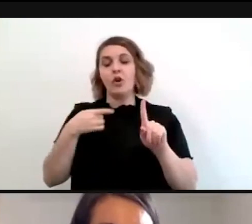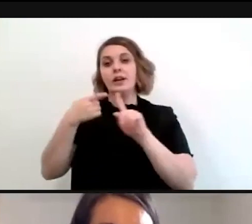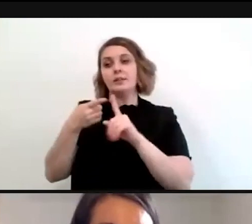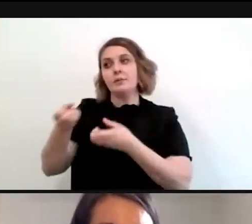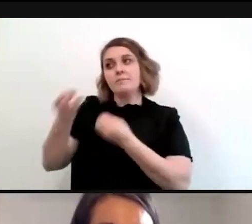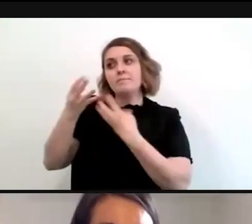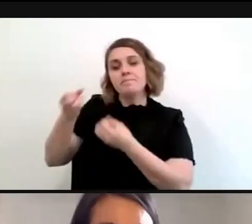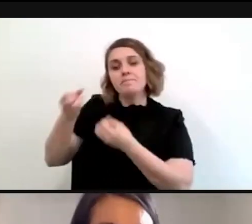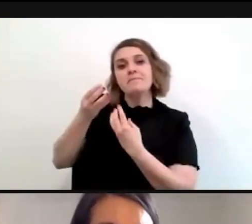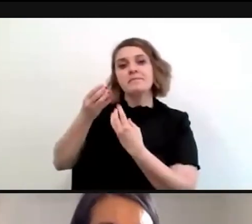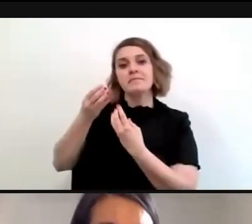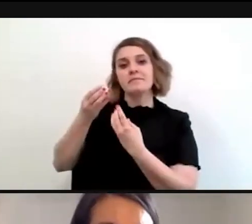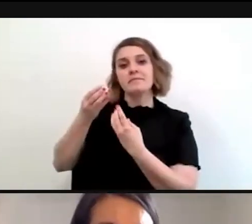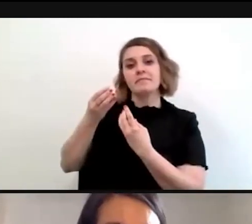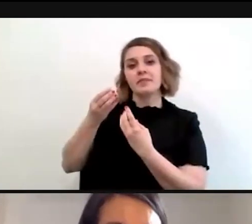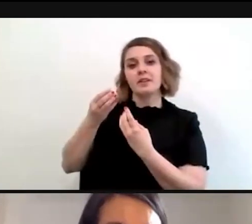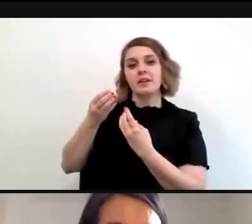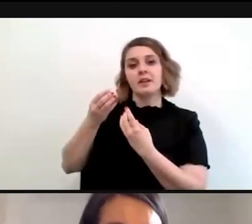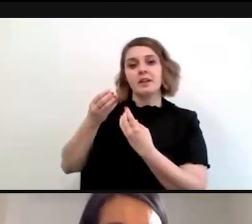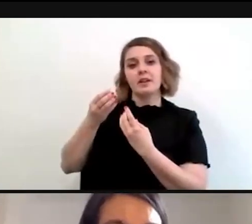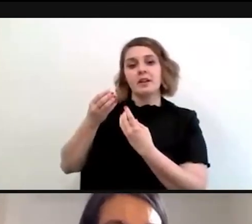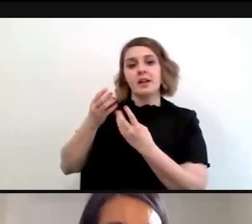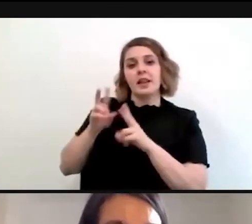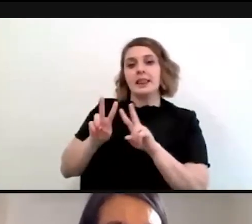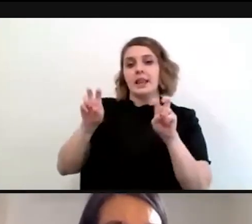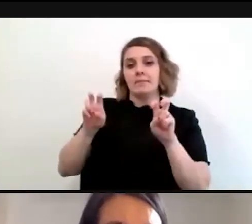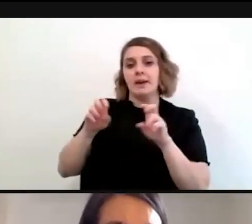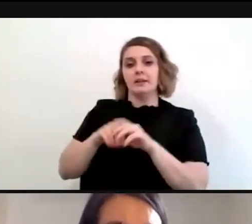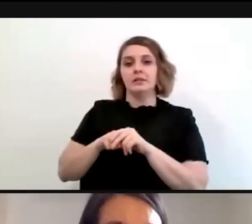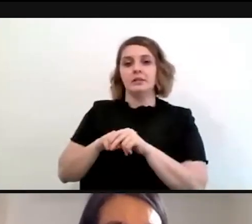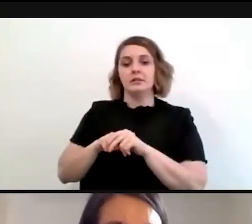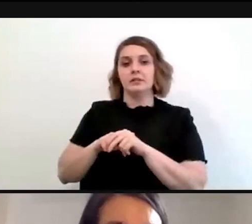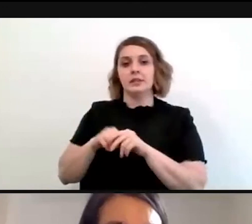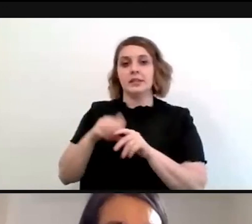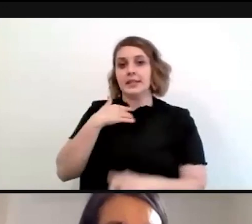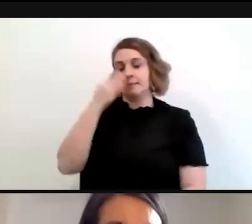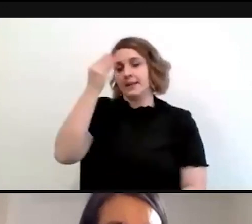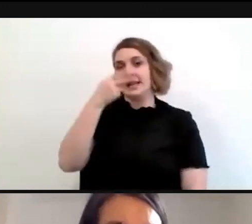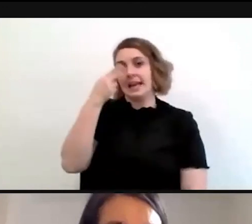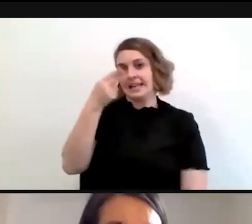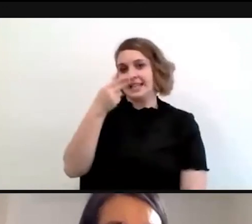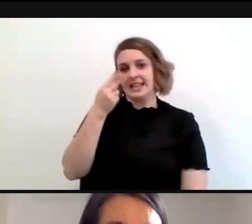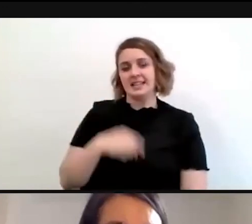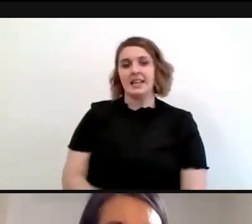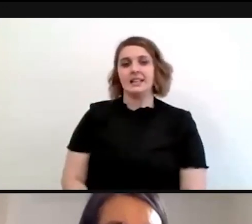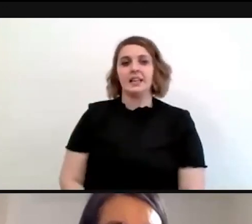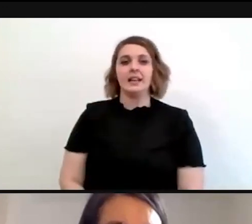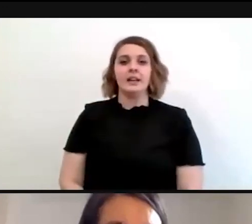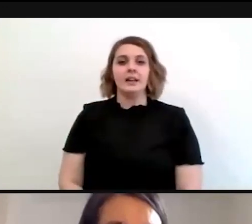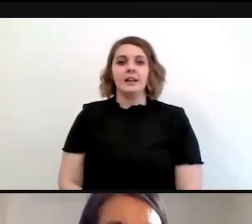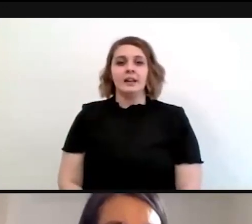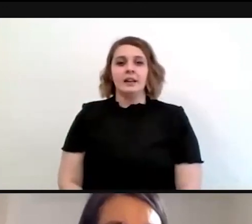también pues algún tema, si os parece interesante. Deciros que